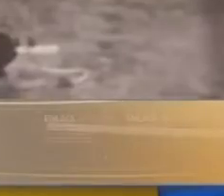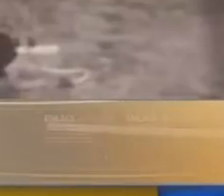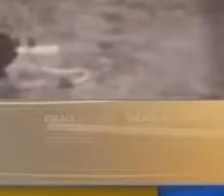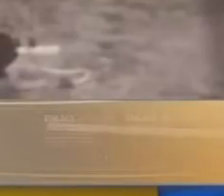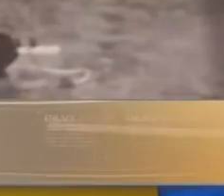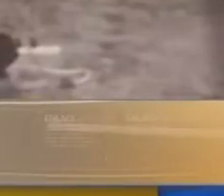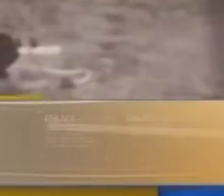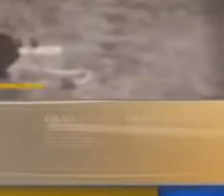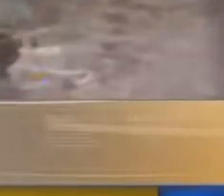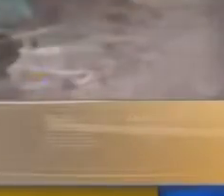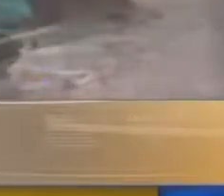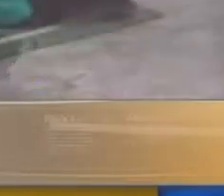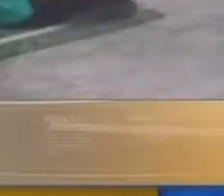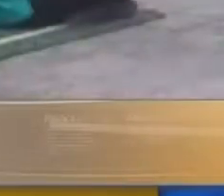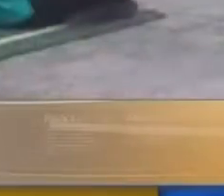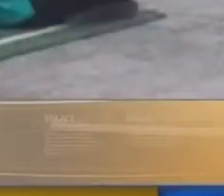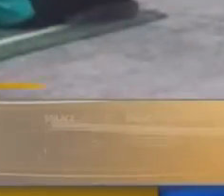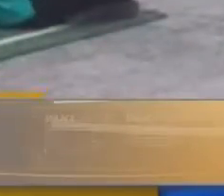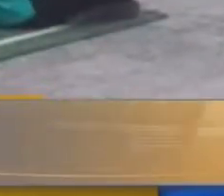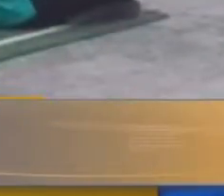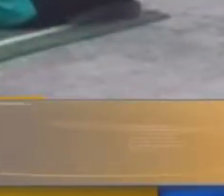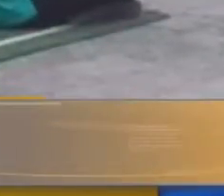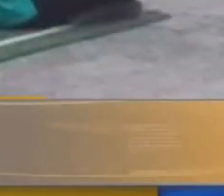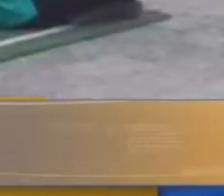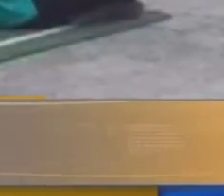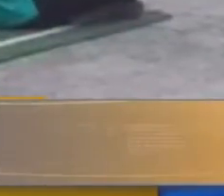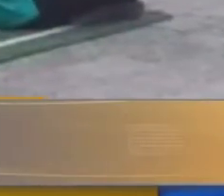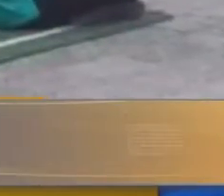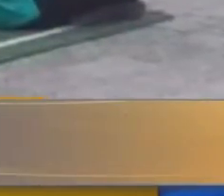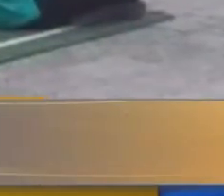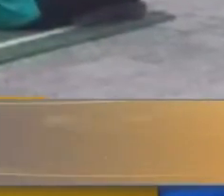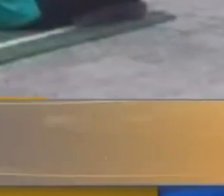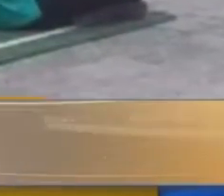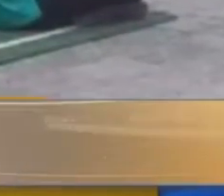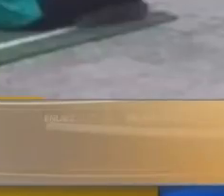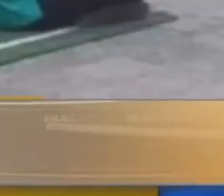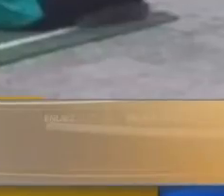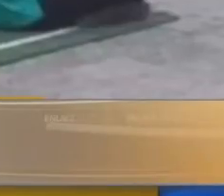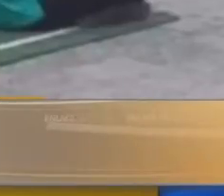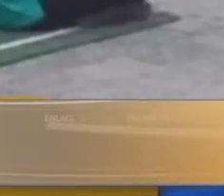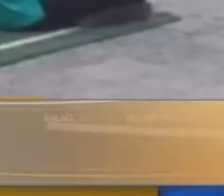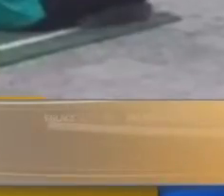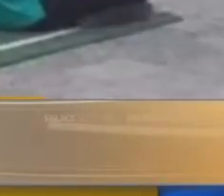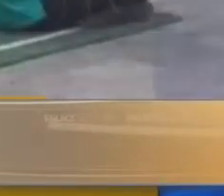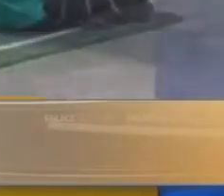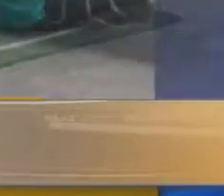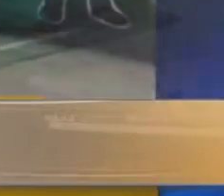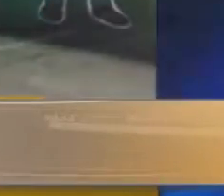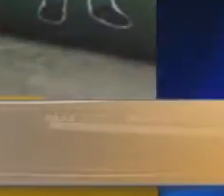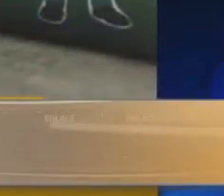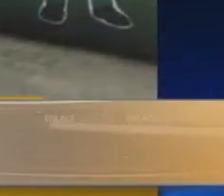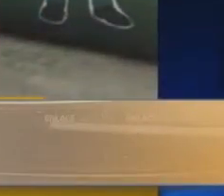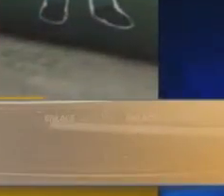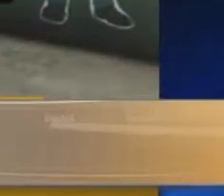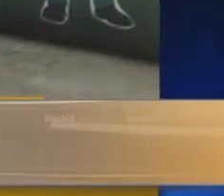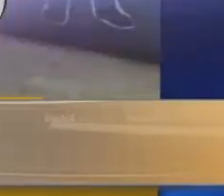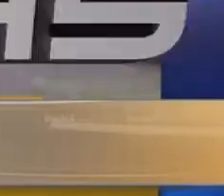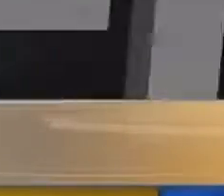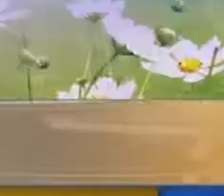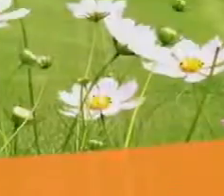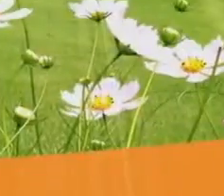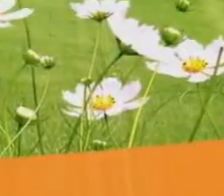realizaron diferentes instituciones con niños del barrio El Madrigal al nororiente de Barranca Bermeja. Con la niñez tú tranquilo, así se denominó